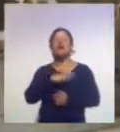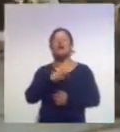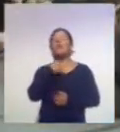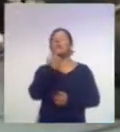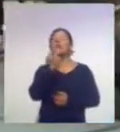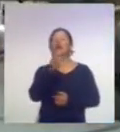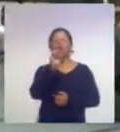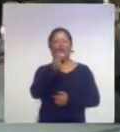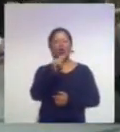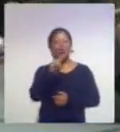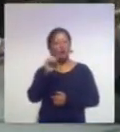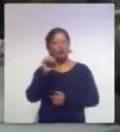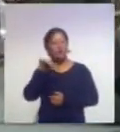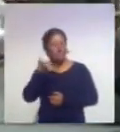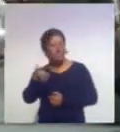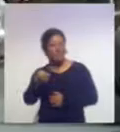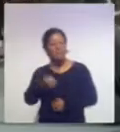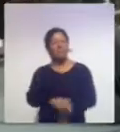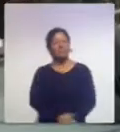otomí.